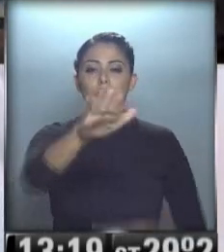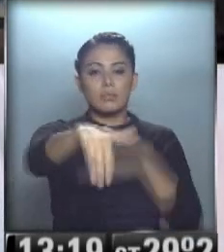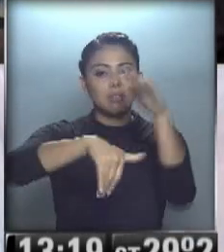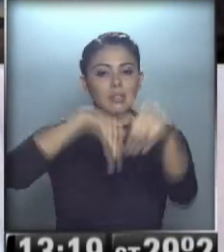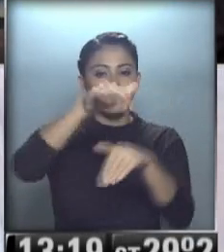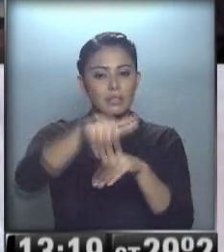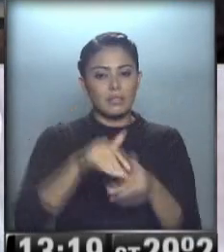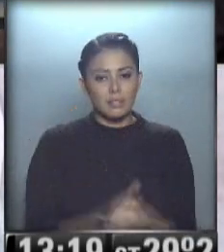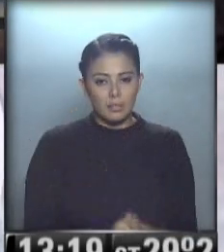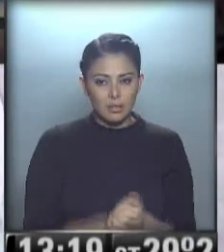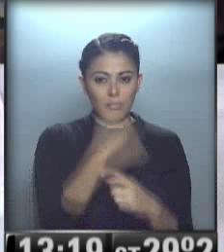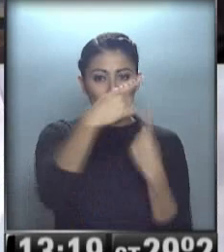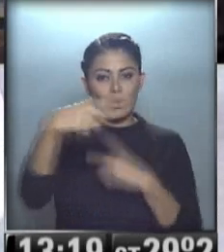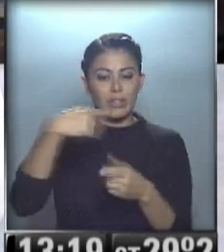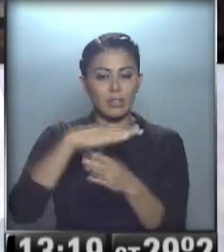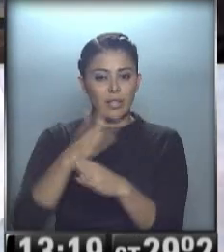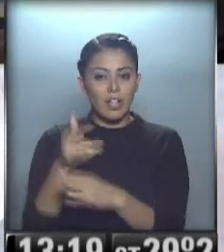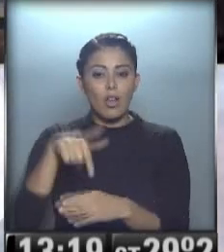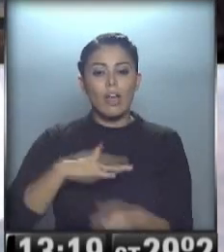hizo madura de diferentes